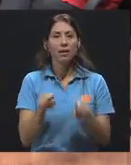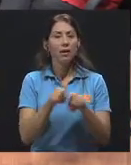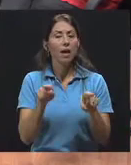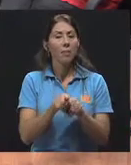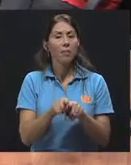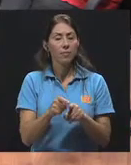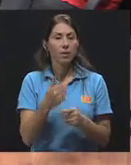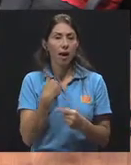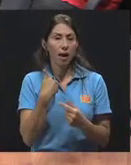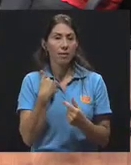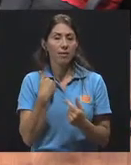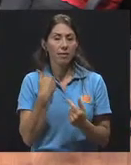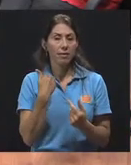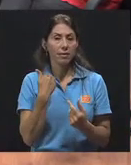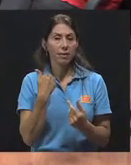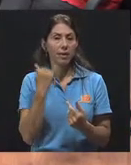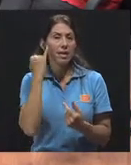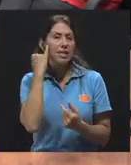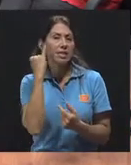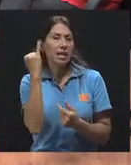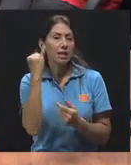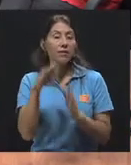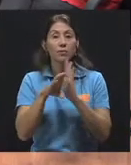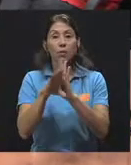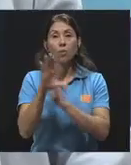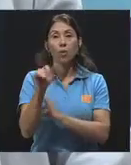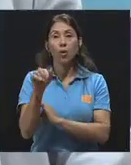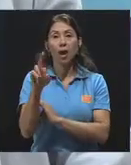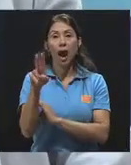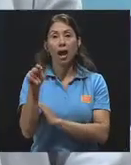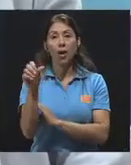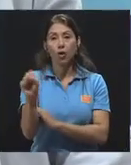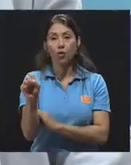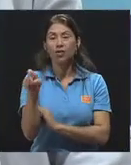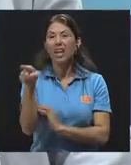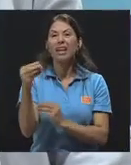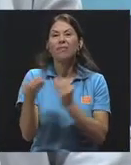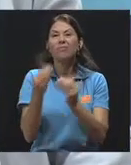más, digamos, estas iniciativas de Carlos, que es más trabajar con gente,